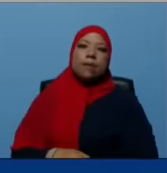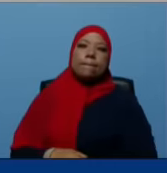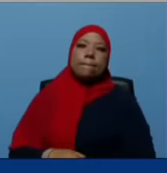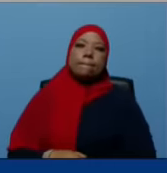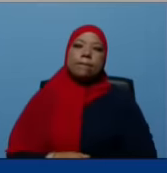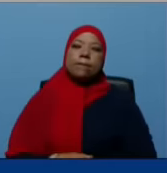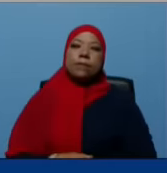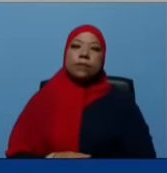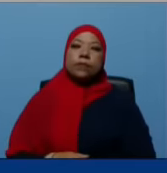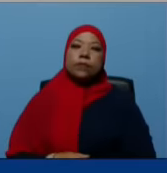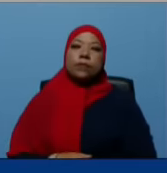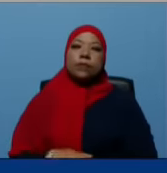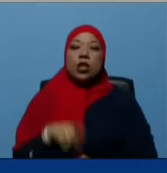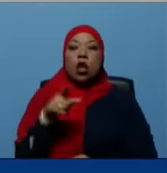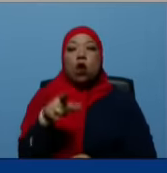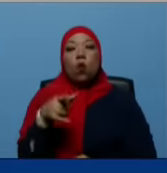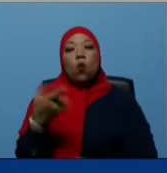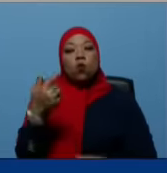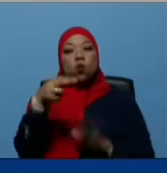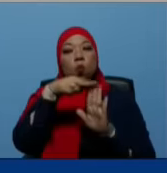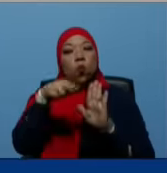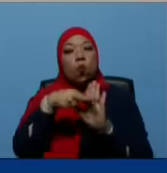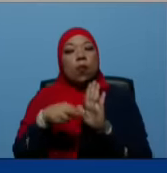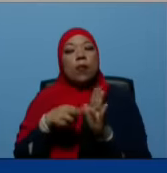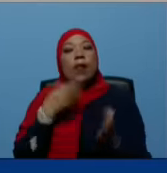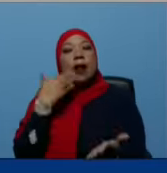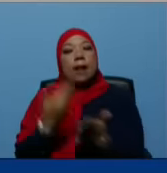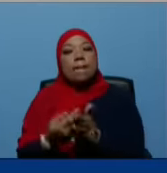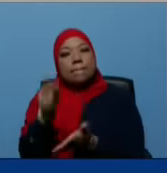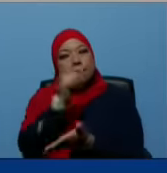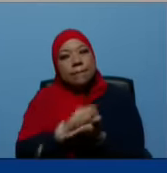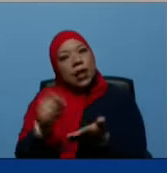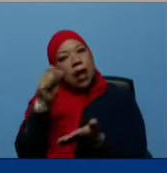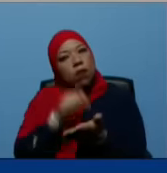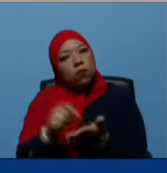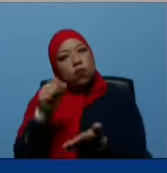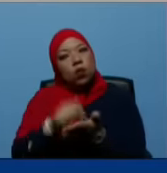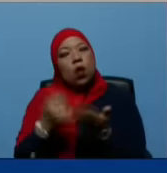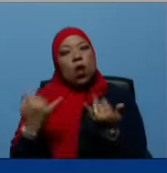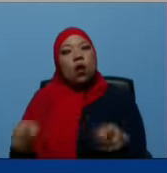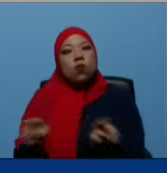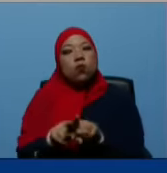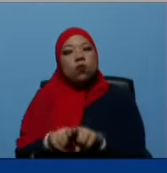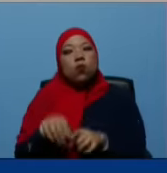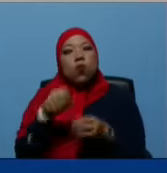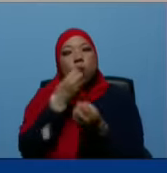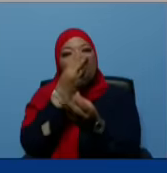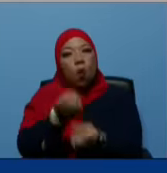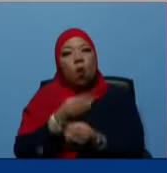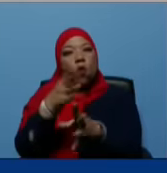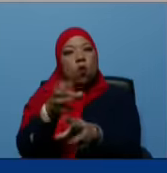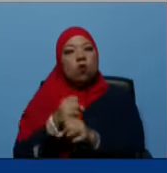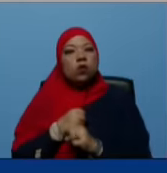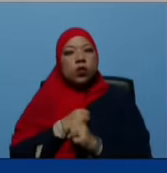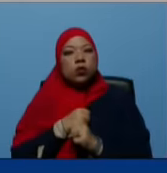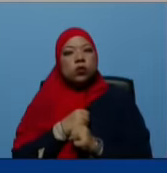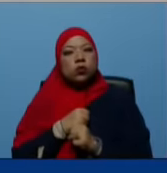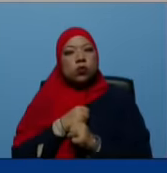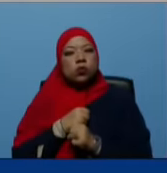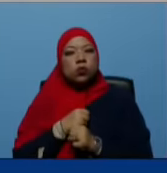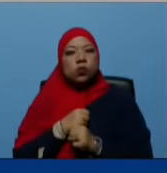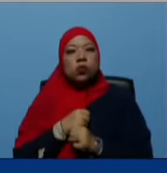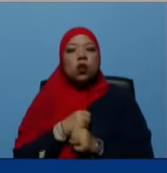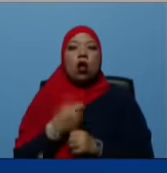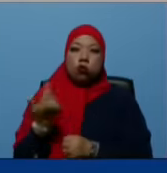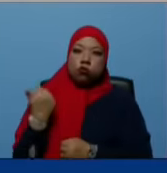con los instrumentos del sabotaje, con el plan por escrito. Están convictos y confesos. En su momento yo